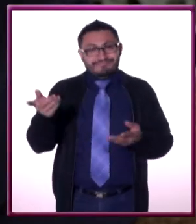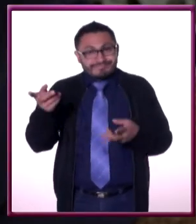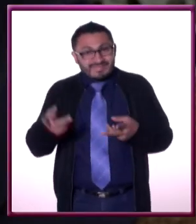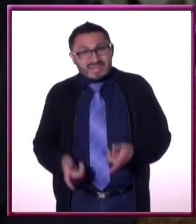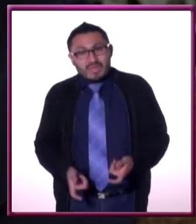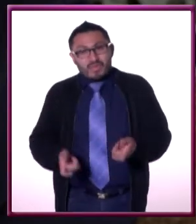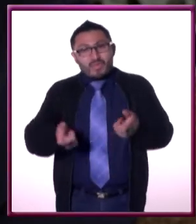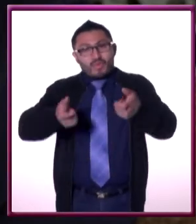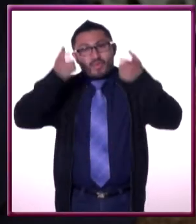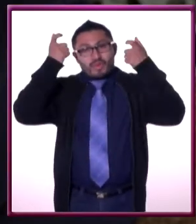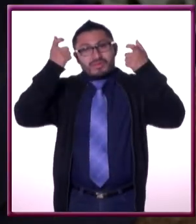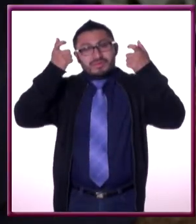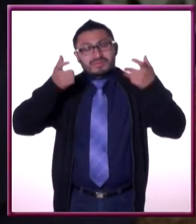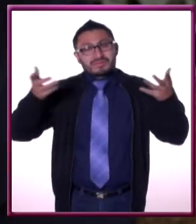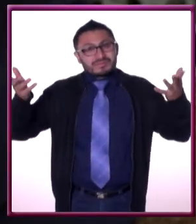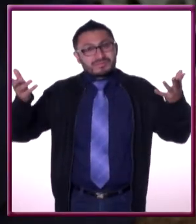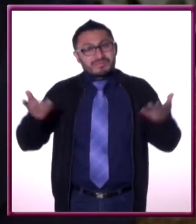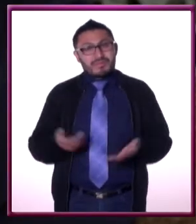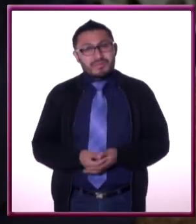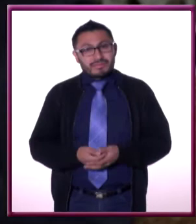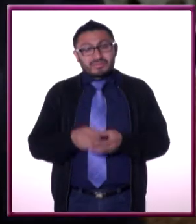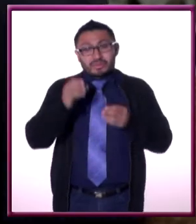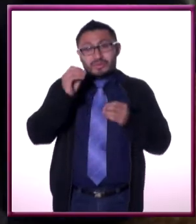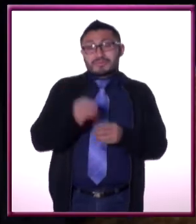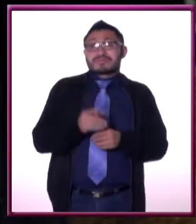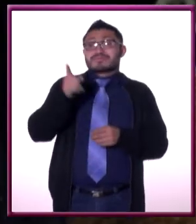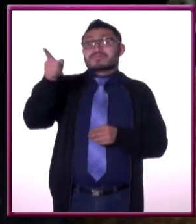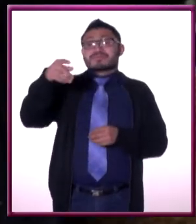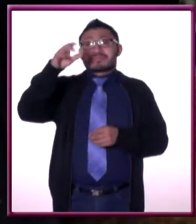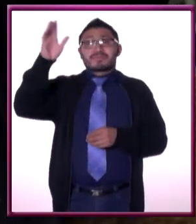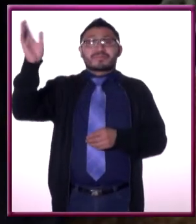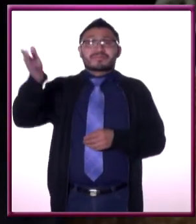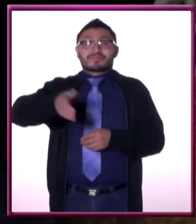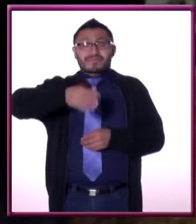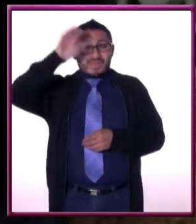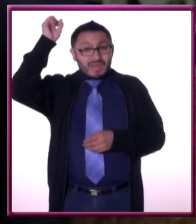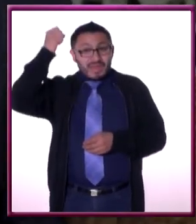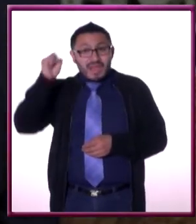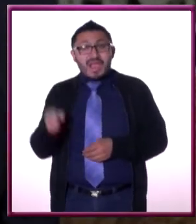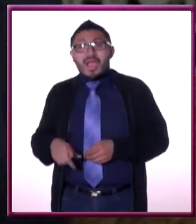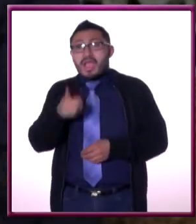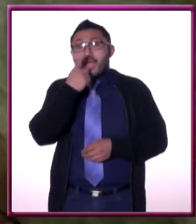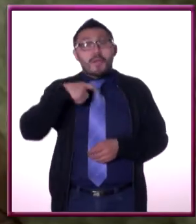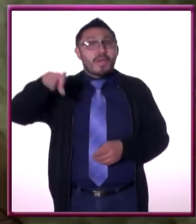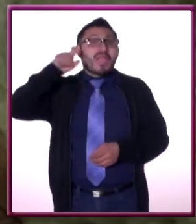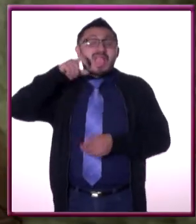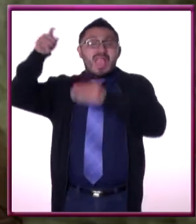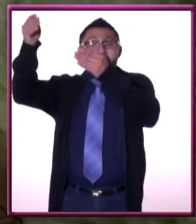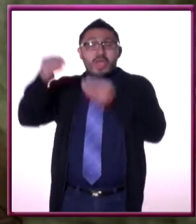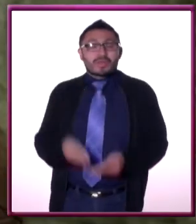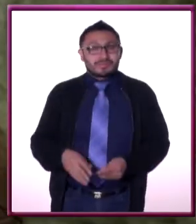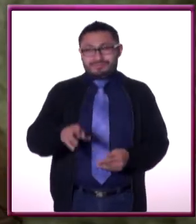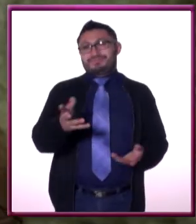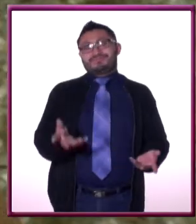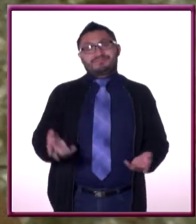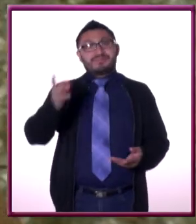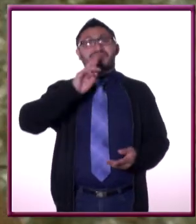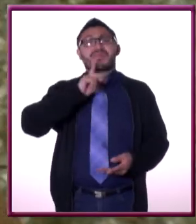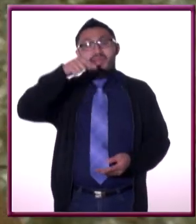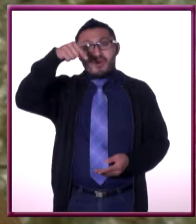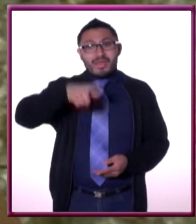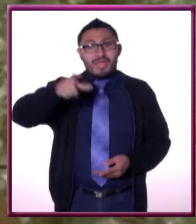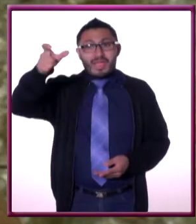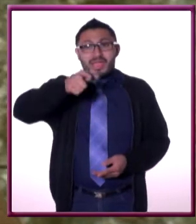para producirlas es enorme. Ujú. O mandar traer de Sinaloa los jitomates, ¿no? Claro. Entonces mejor hay que buscar aquí